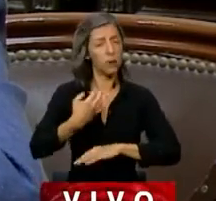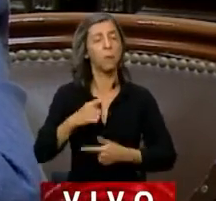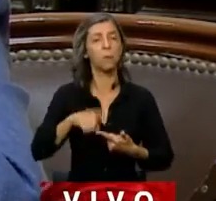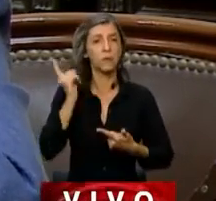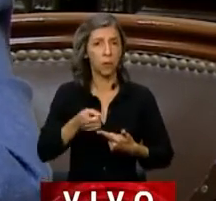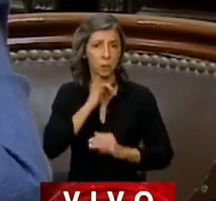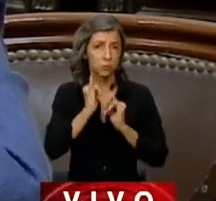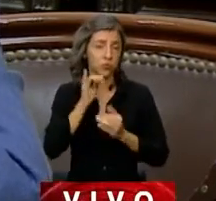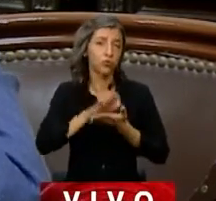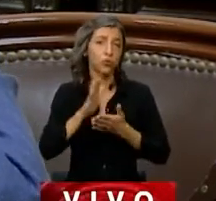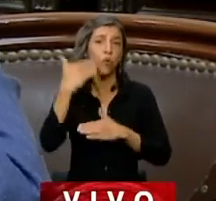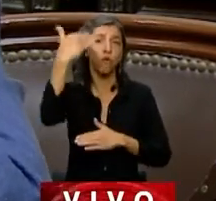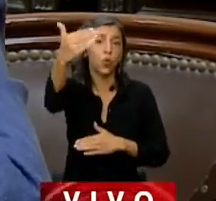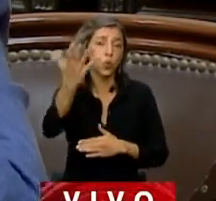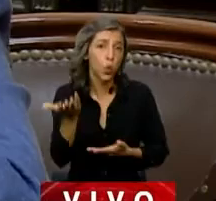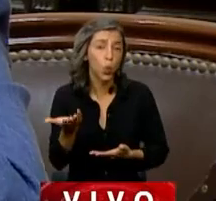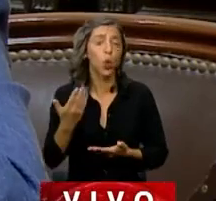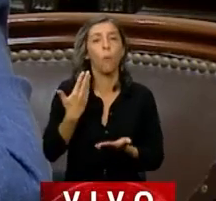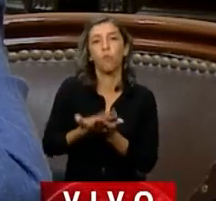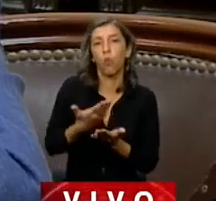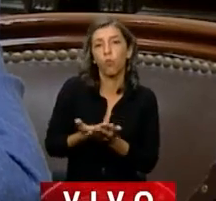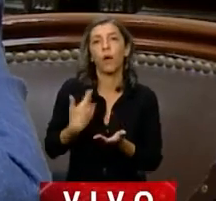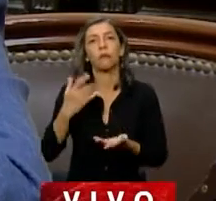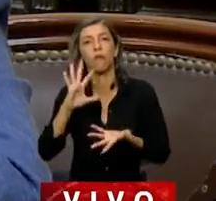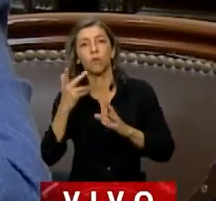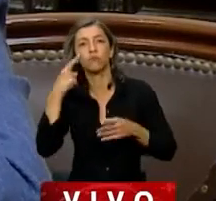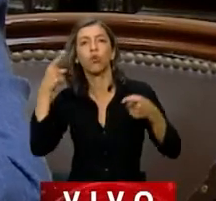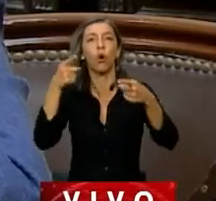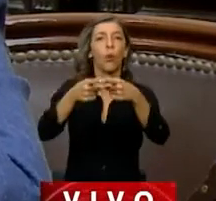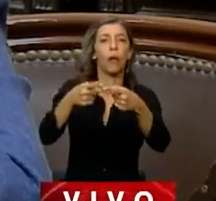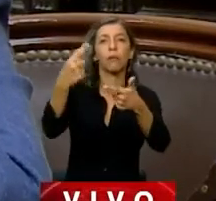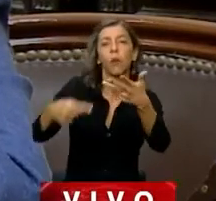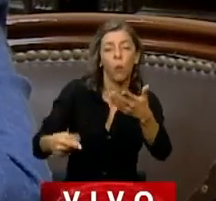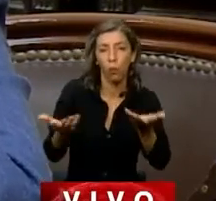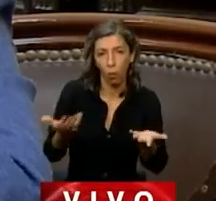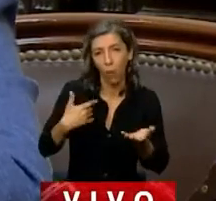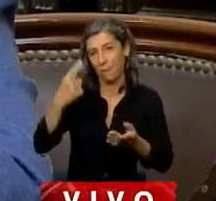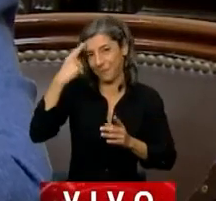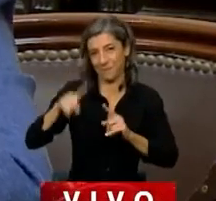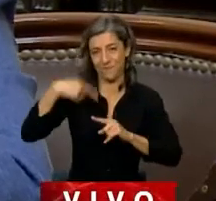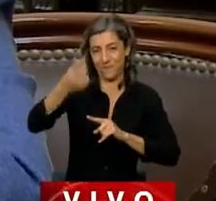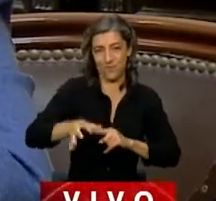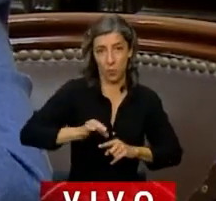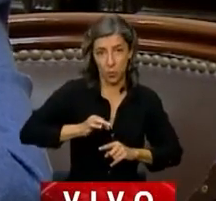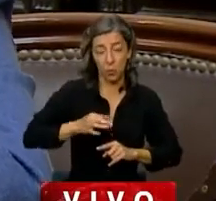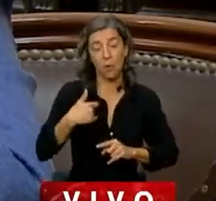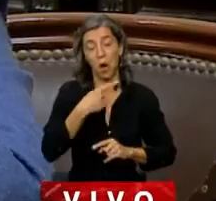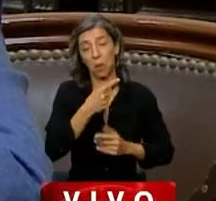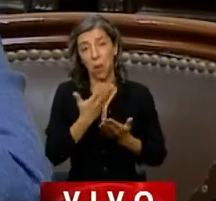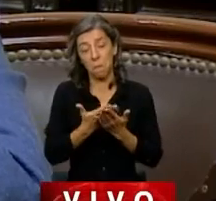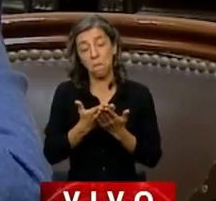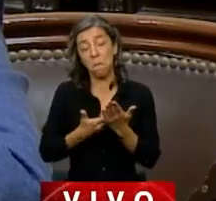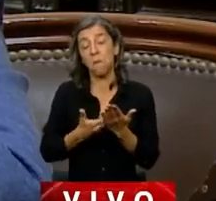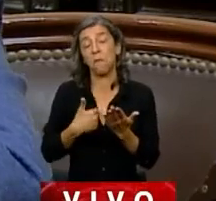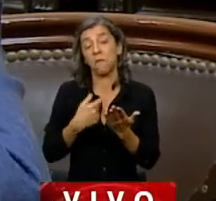lo que se vendría proponiendo el gobierno, el Ejecutivo Nacional, para el próximo año, que me resultaron realmente, entre otras